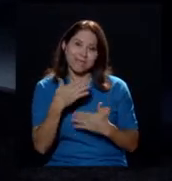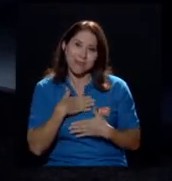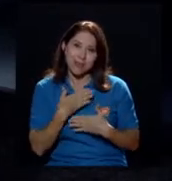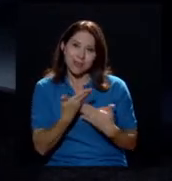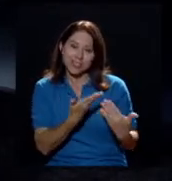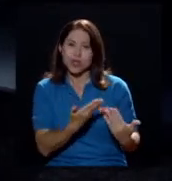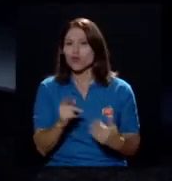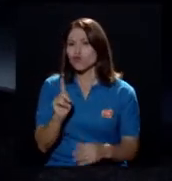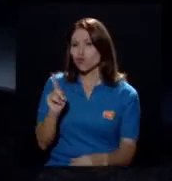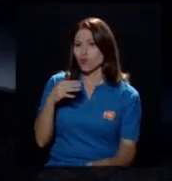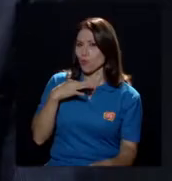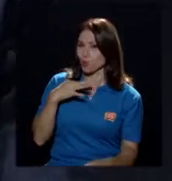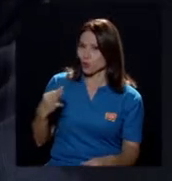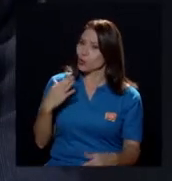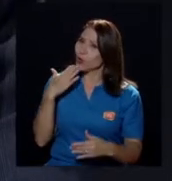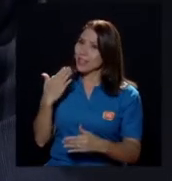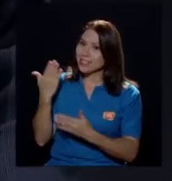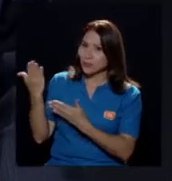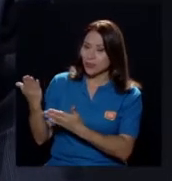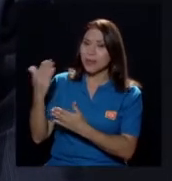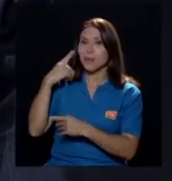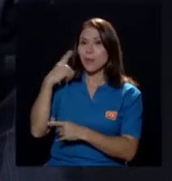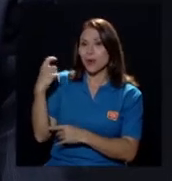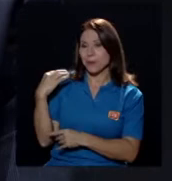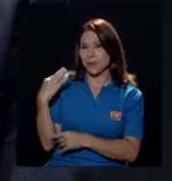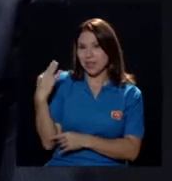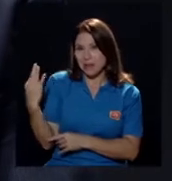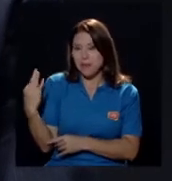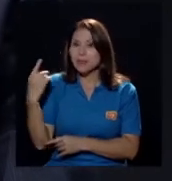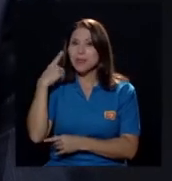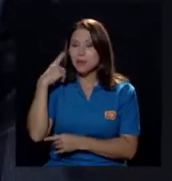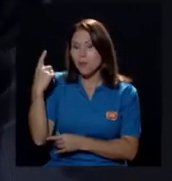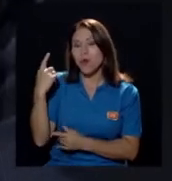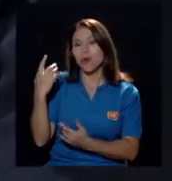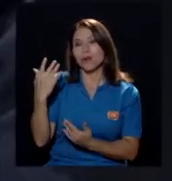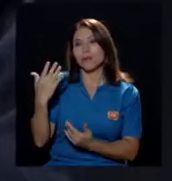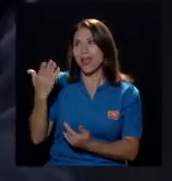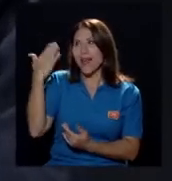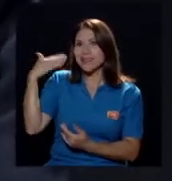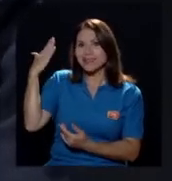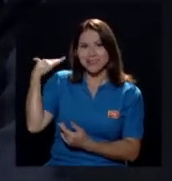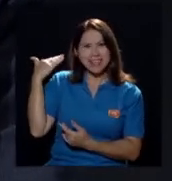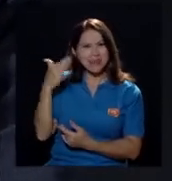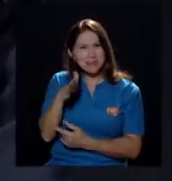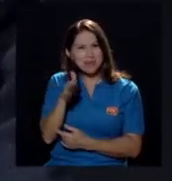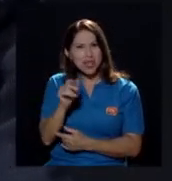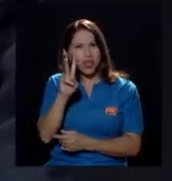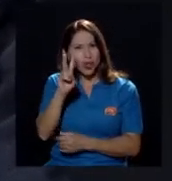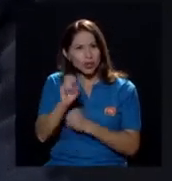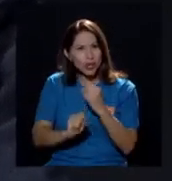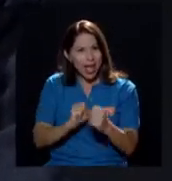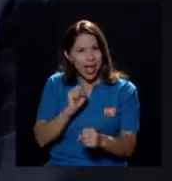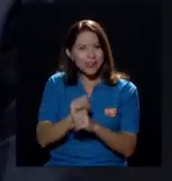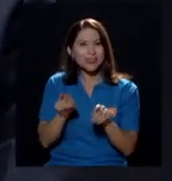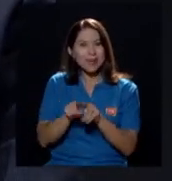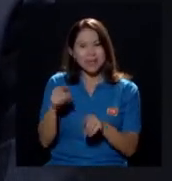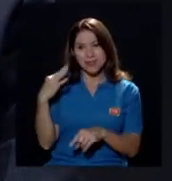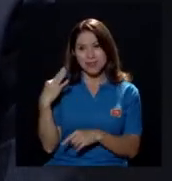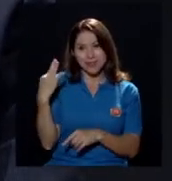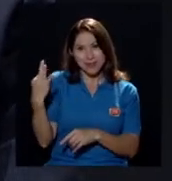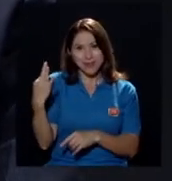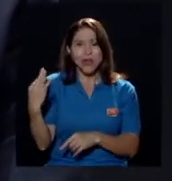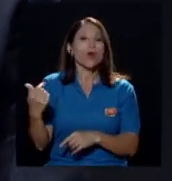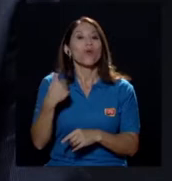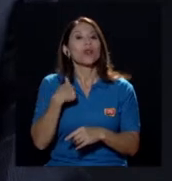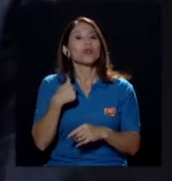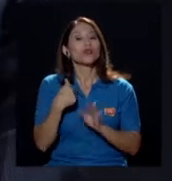gusto no más bien muchísimas gracias a usted por por invitarme y por haberme invitado hace alrededor de dos años cuando presenté la onu lo que